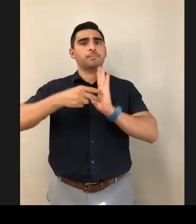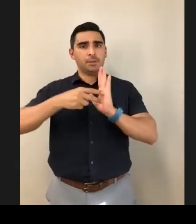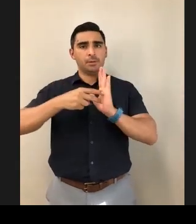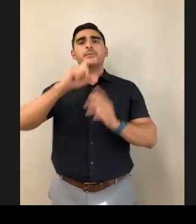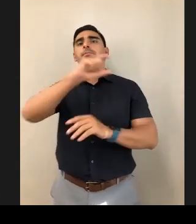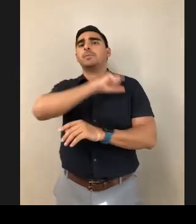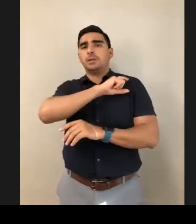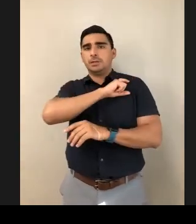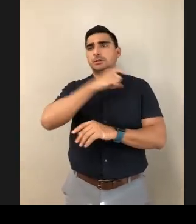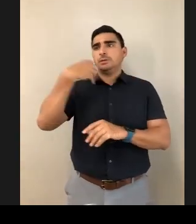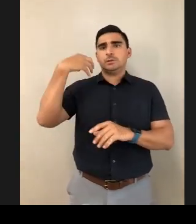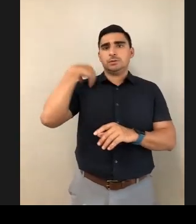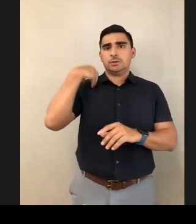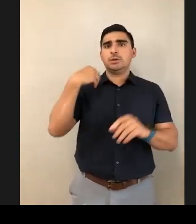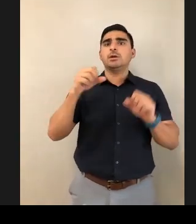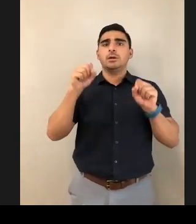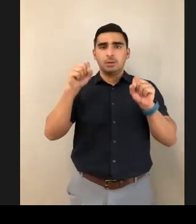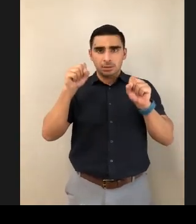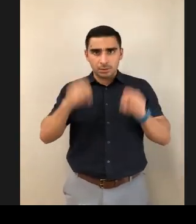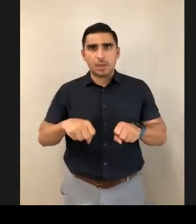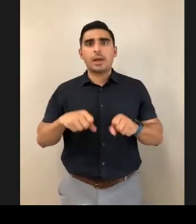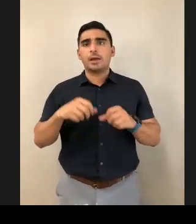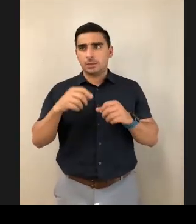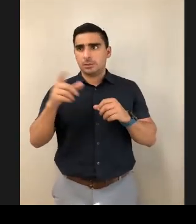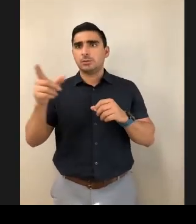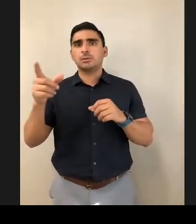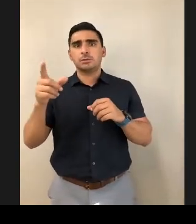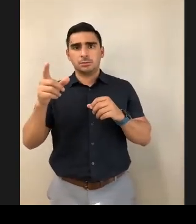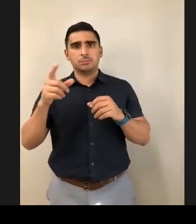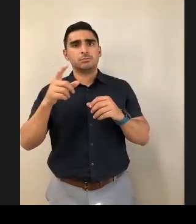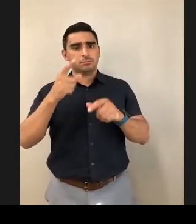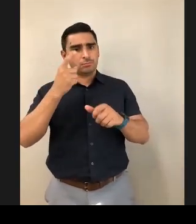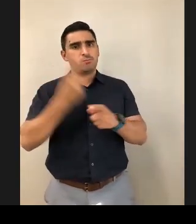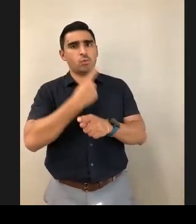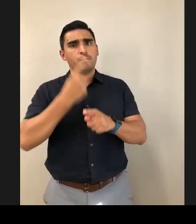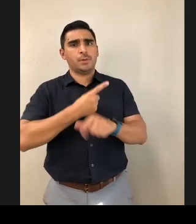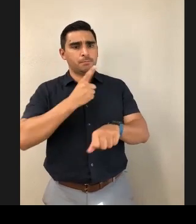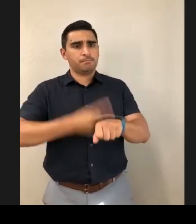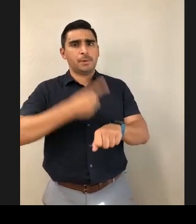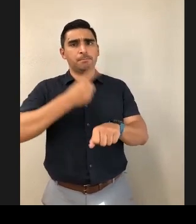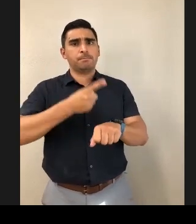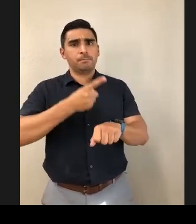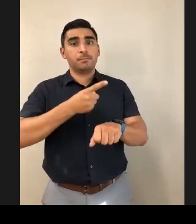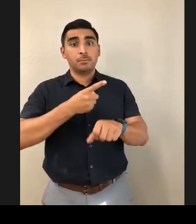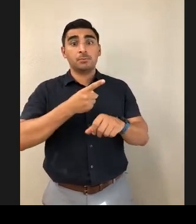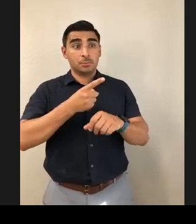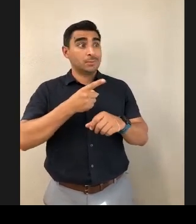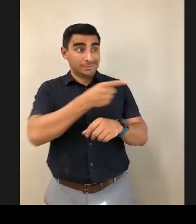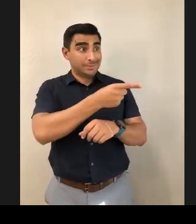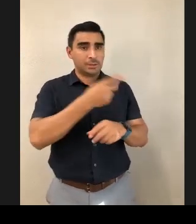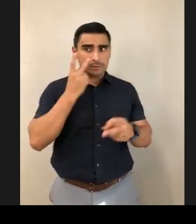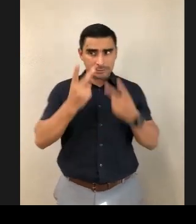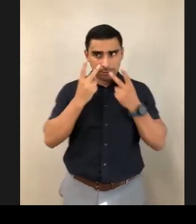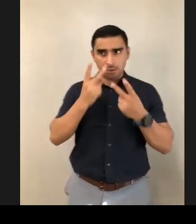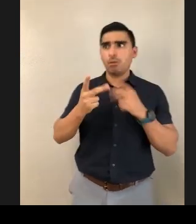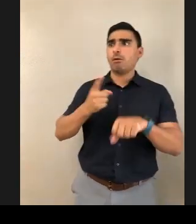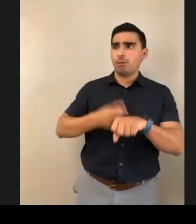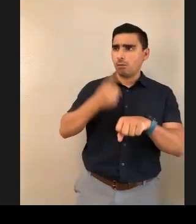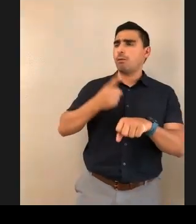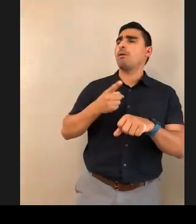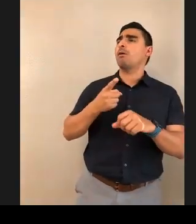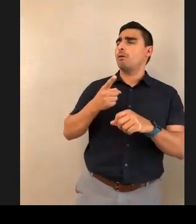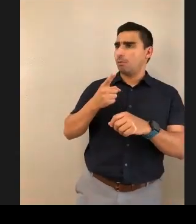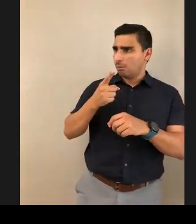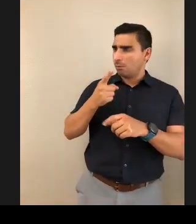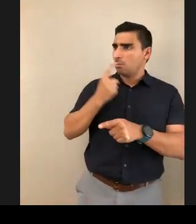ocurre, entonces el jefe de la policía puede recomendar la medida disciplinaria y así se